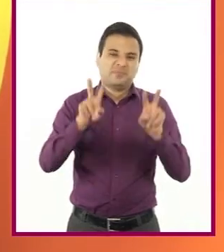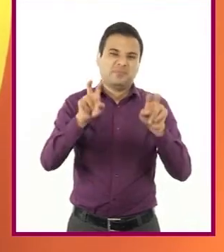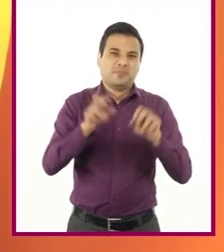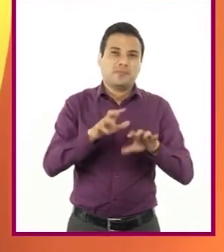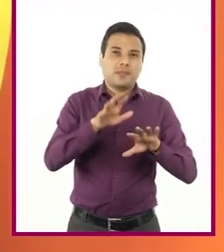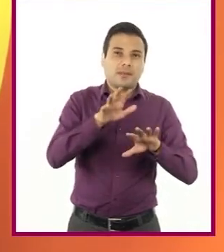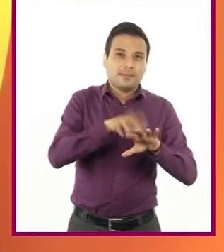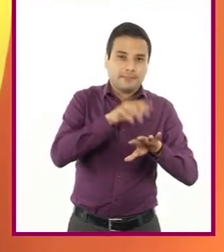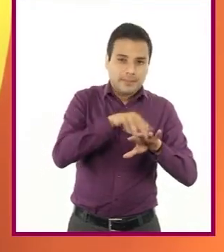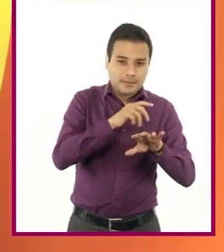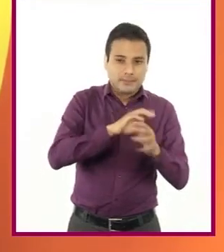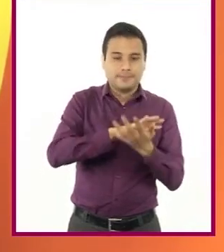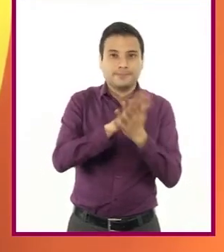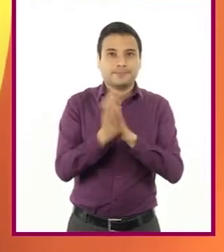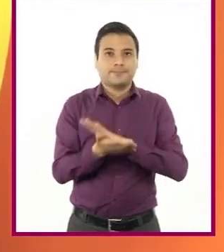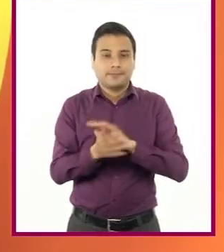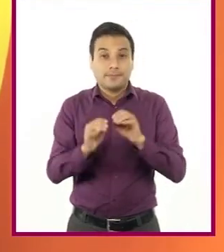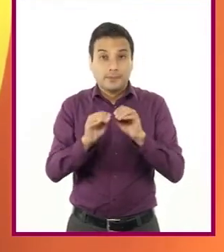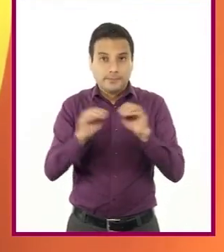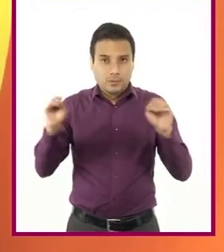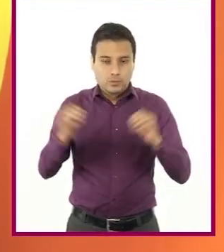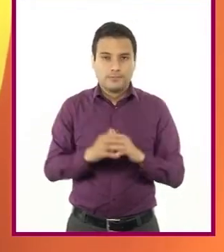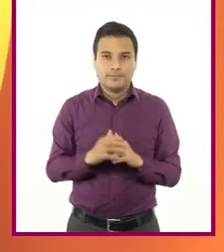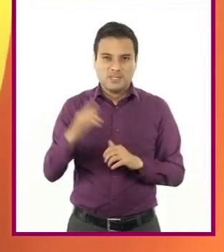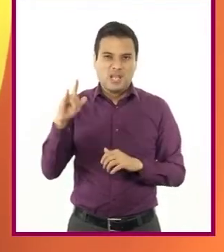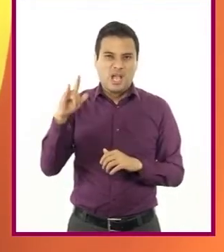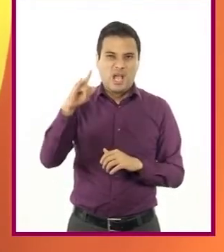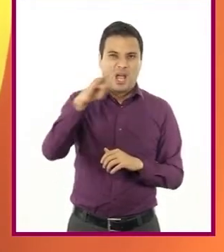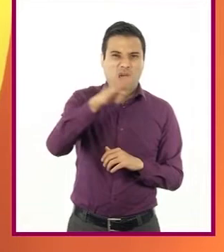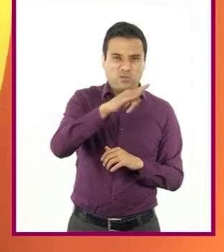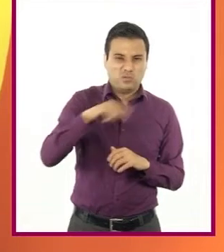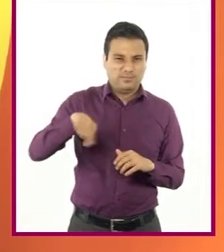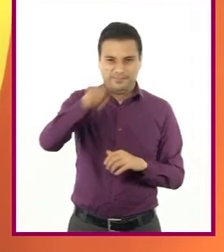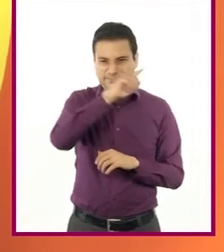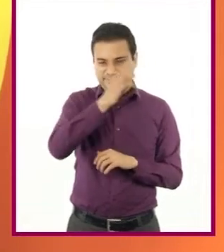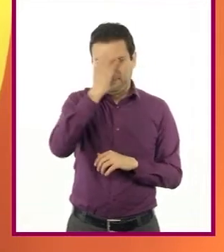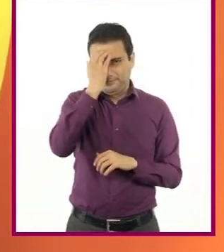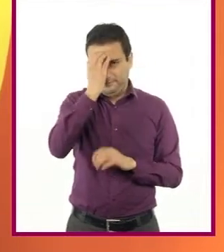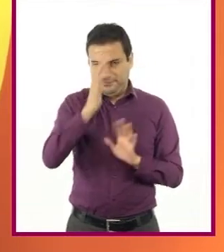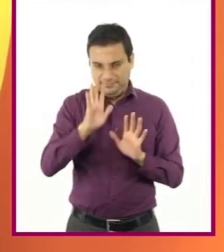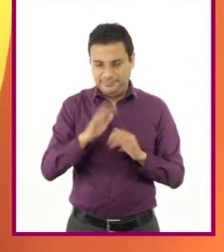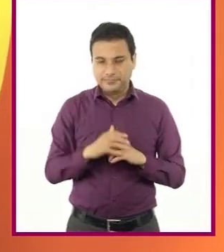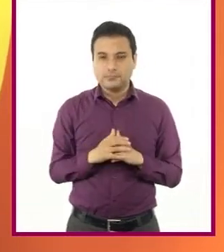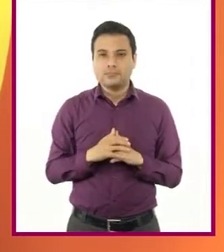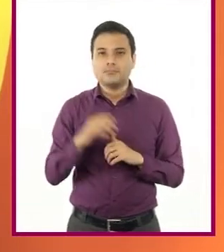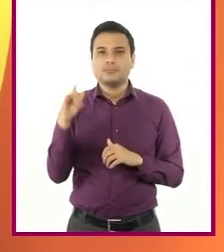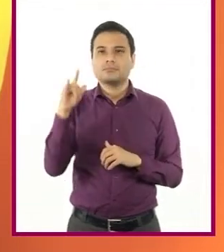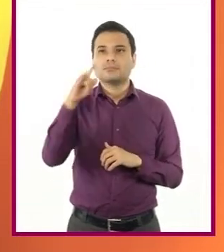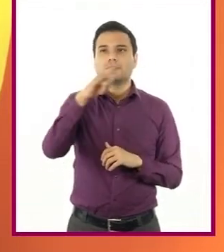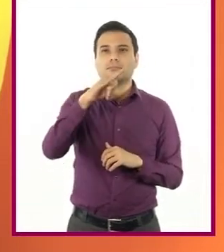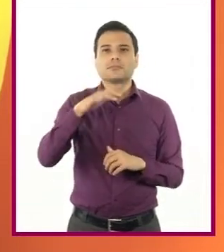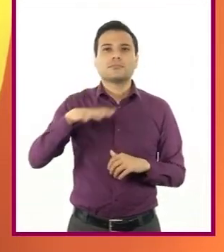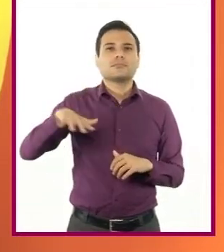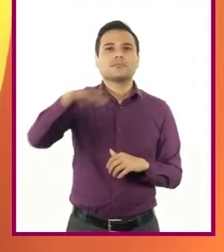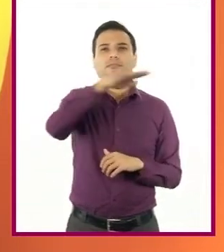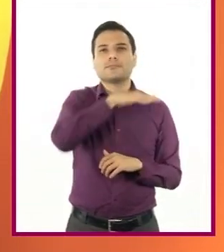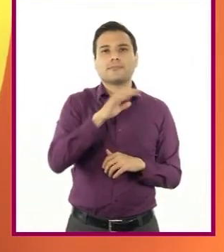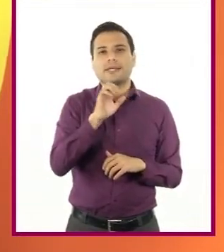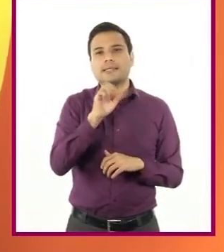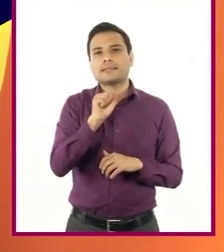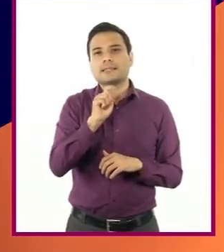a metros. Los aviones comerciales generalmente vuelan en una zona llamada estratosfera